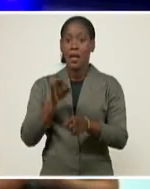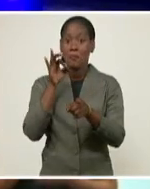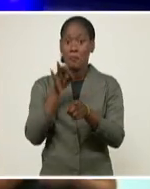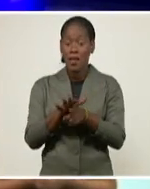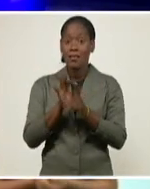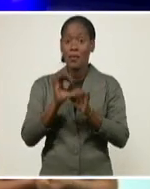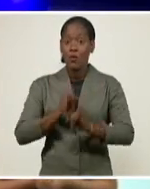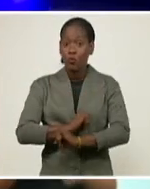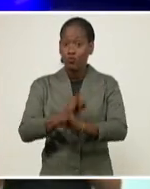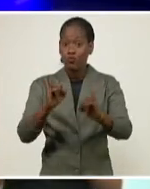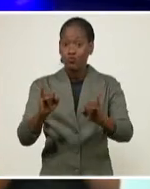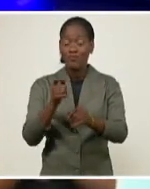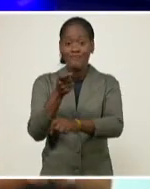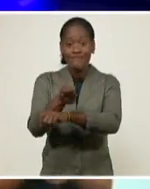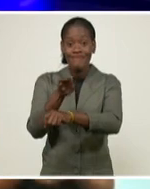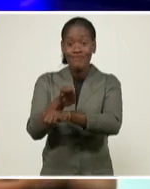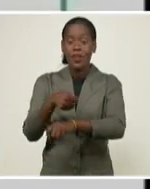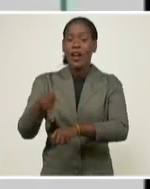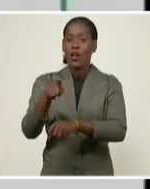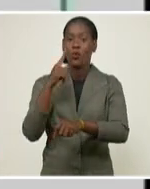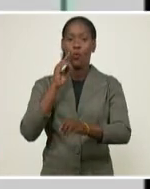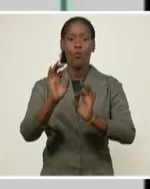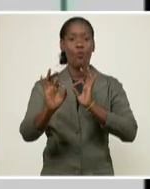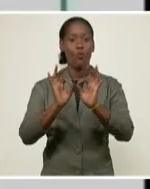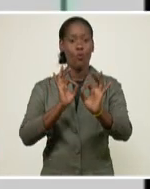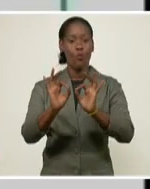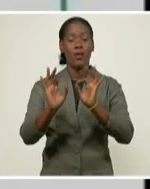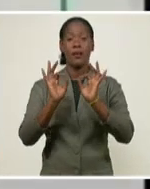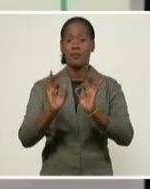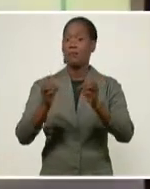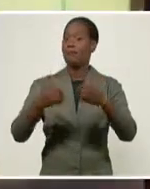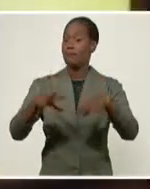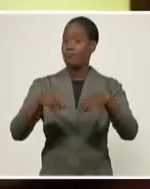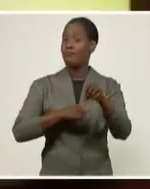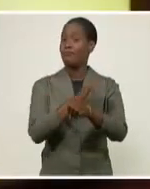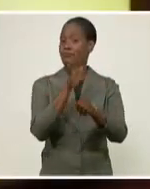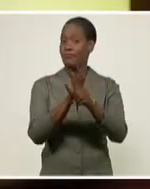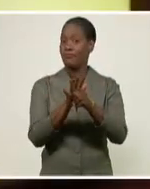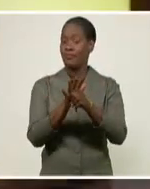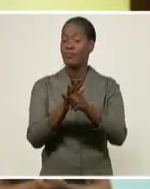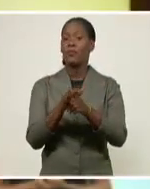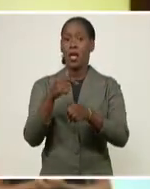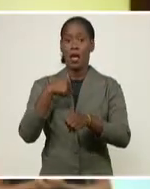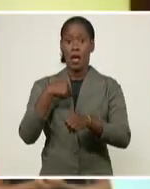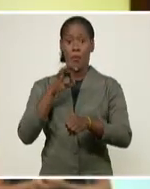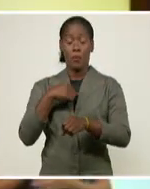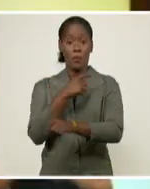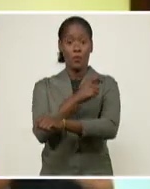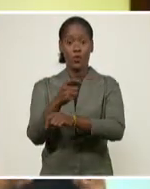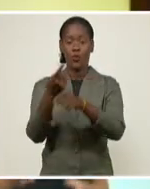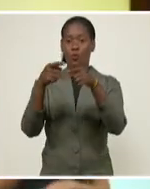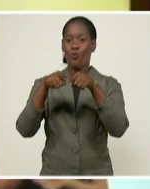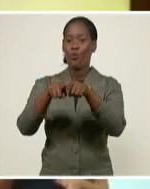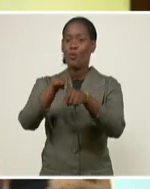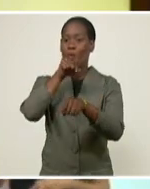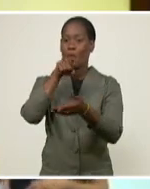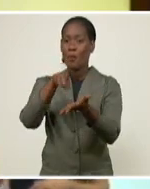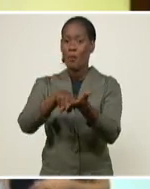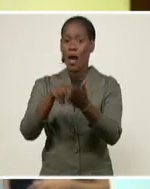televisión, también combaten la COVID-19. Junto a la familia, son los responsables de que la ausencia en las aulas no